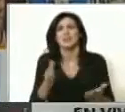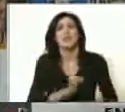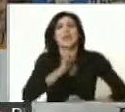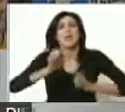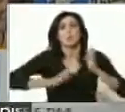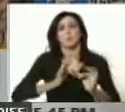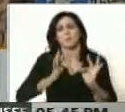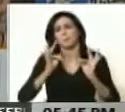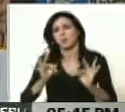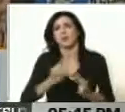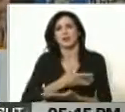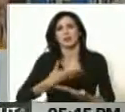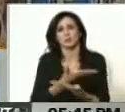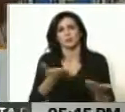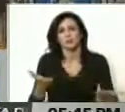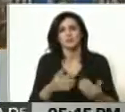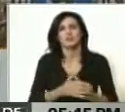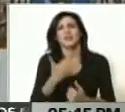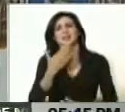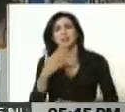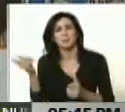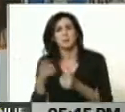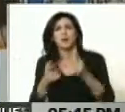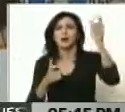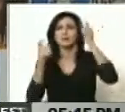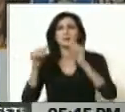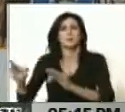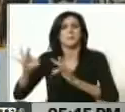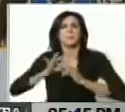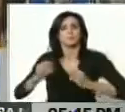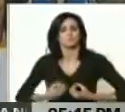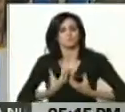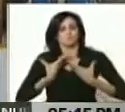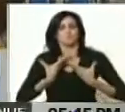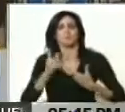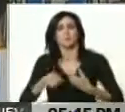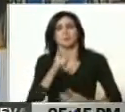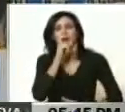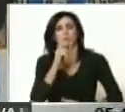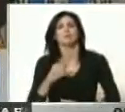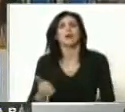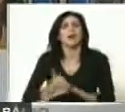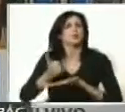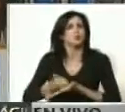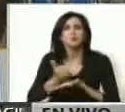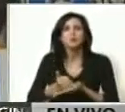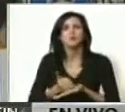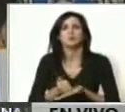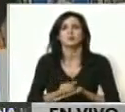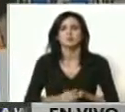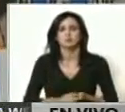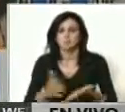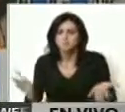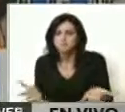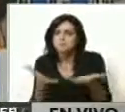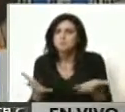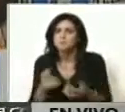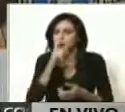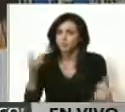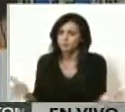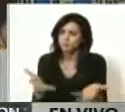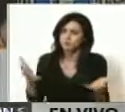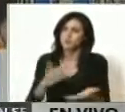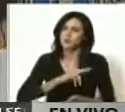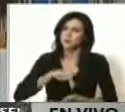darle gracias, por supuesto, a Chávez, que nos inspira, a Nicolás Maduro, que nos da la mano y que nos empuja